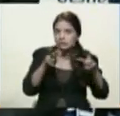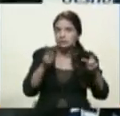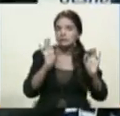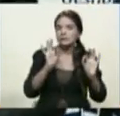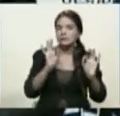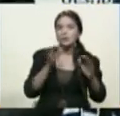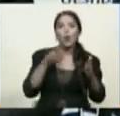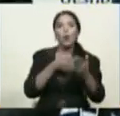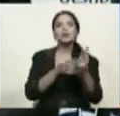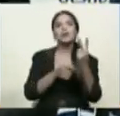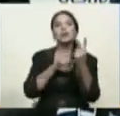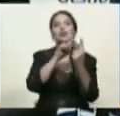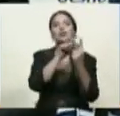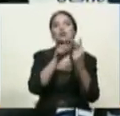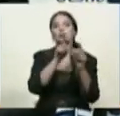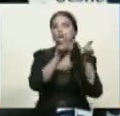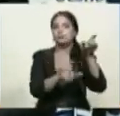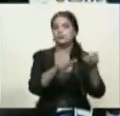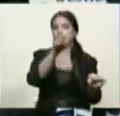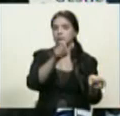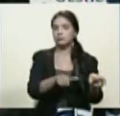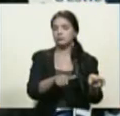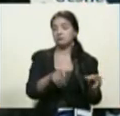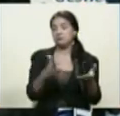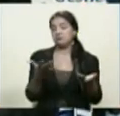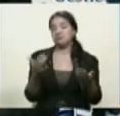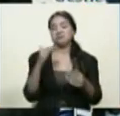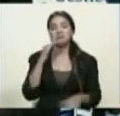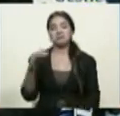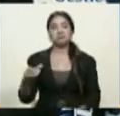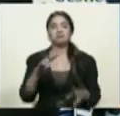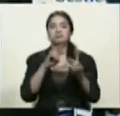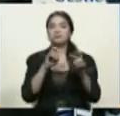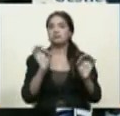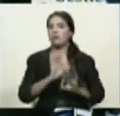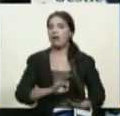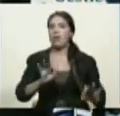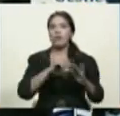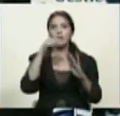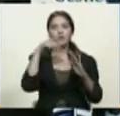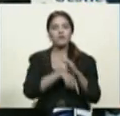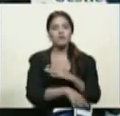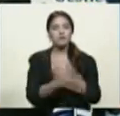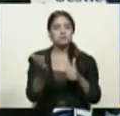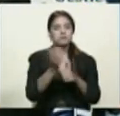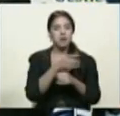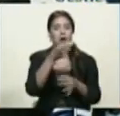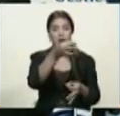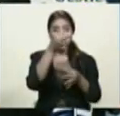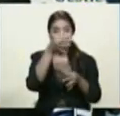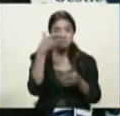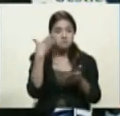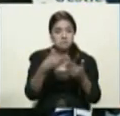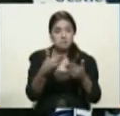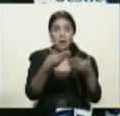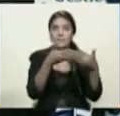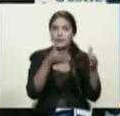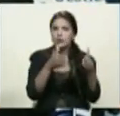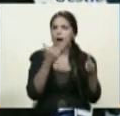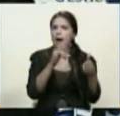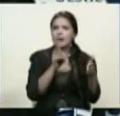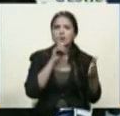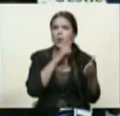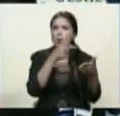dos personas no se hizo una investigación que permitiera determinar si en los papeles de panamá se pensionan